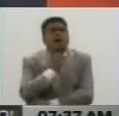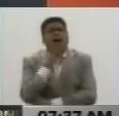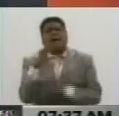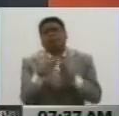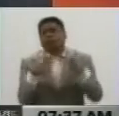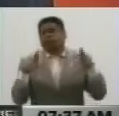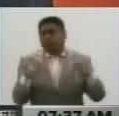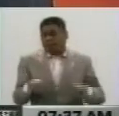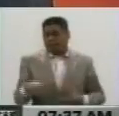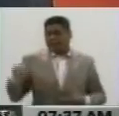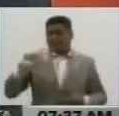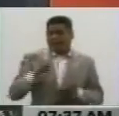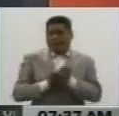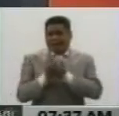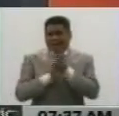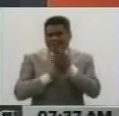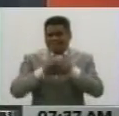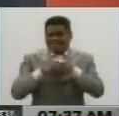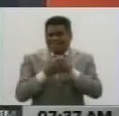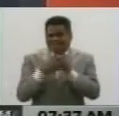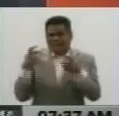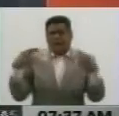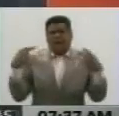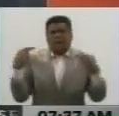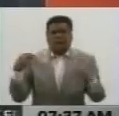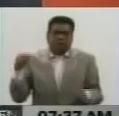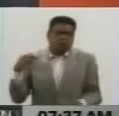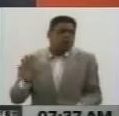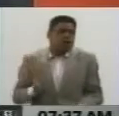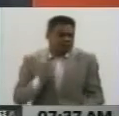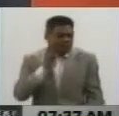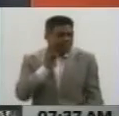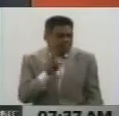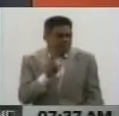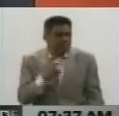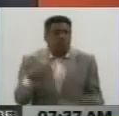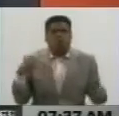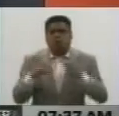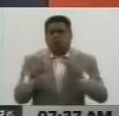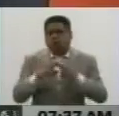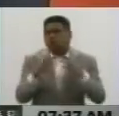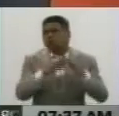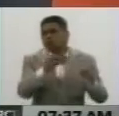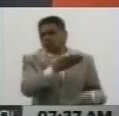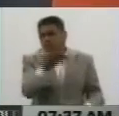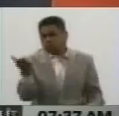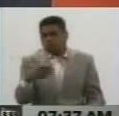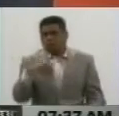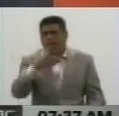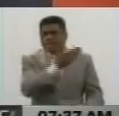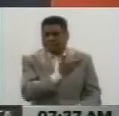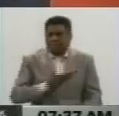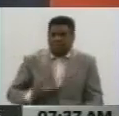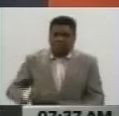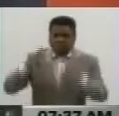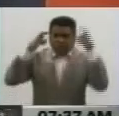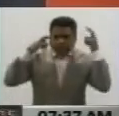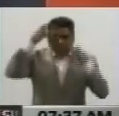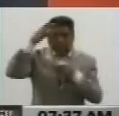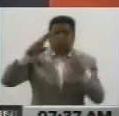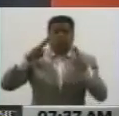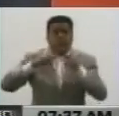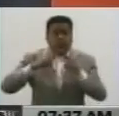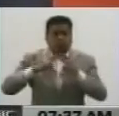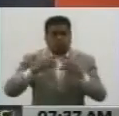debemos hacerlo de manera científica y de forma tal que pueda ser conocido por todo el mundo. El presidente Chávez tenía esa gran visión y el presidente